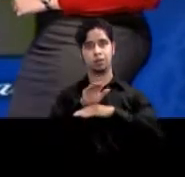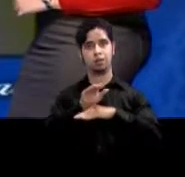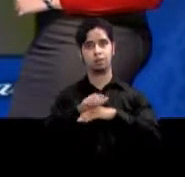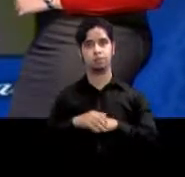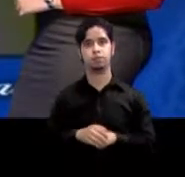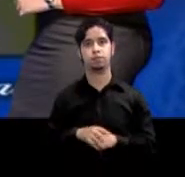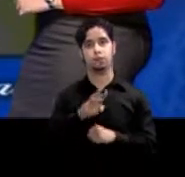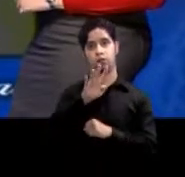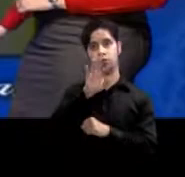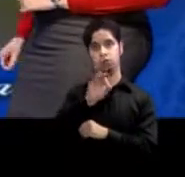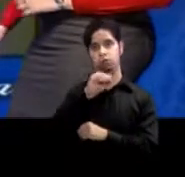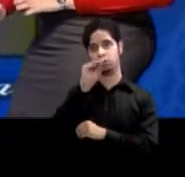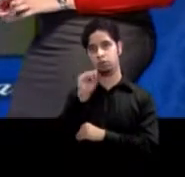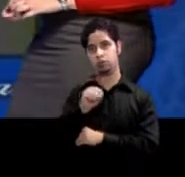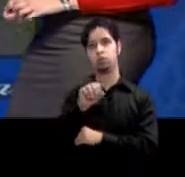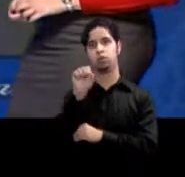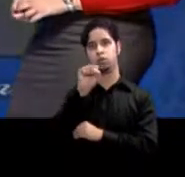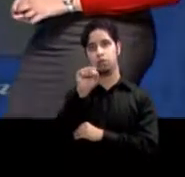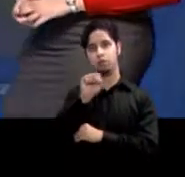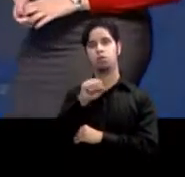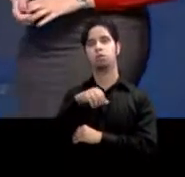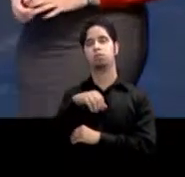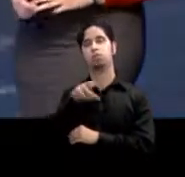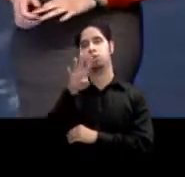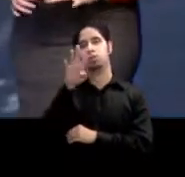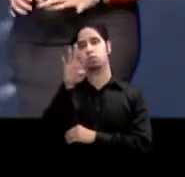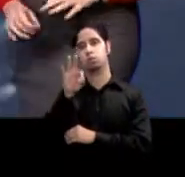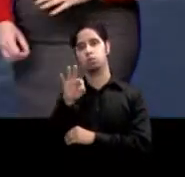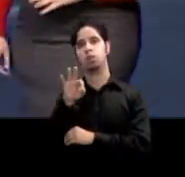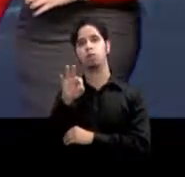y 47 a 50% para el domingo.